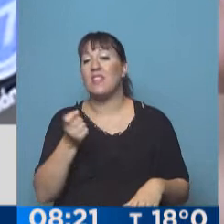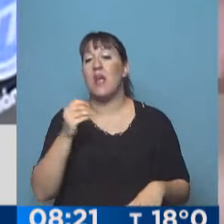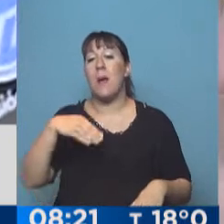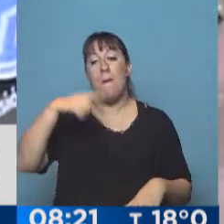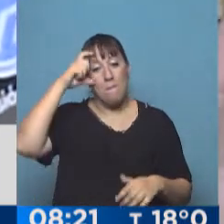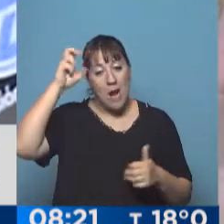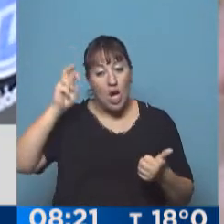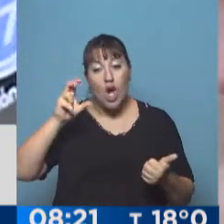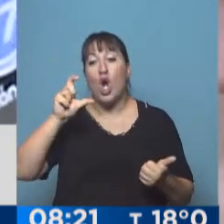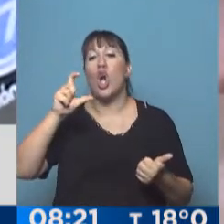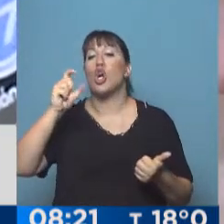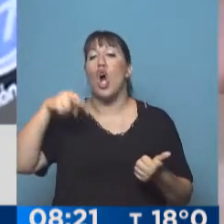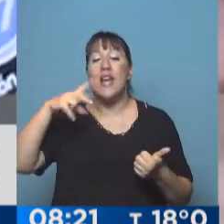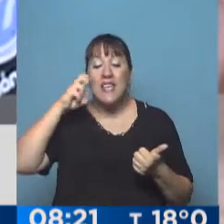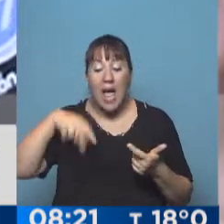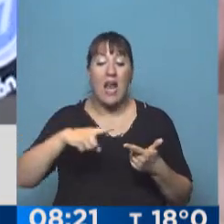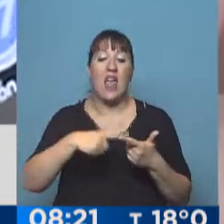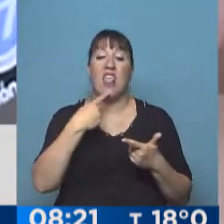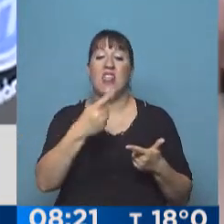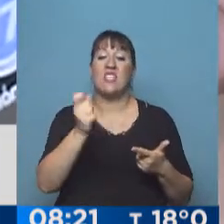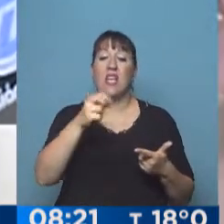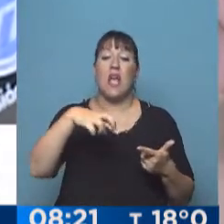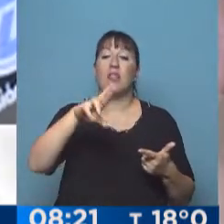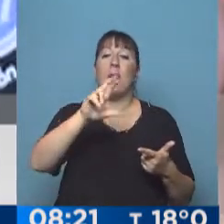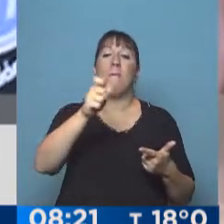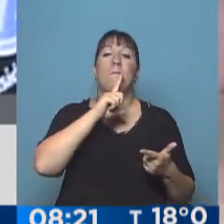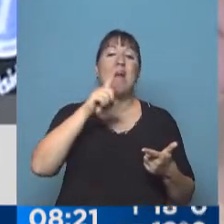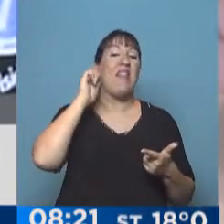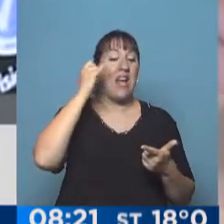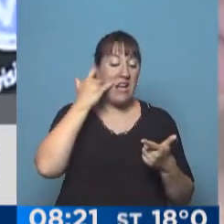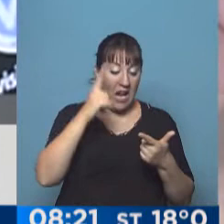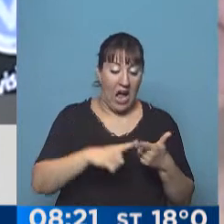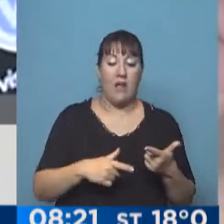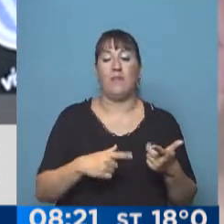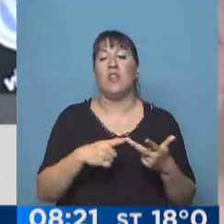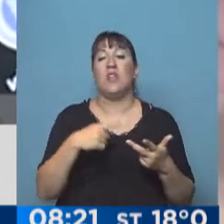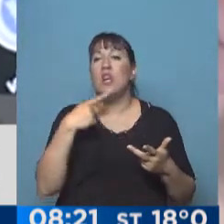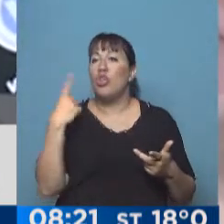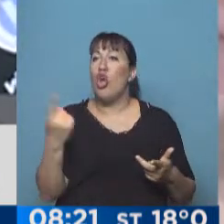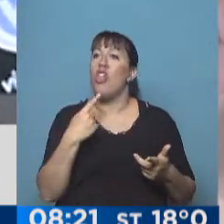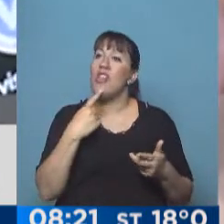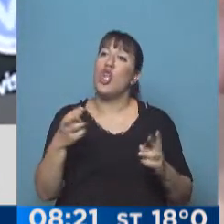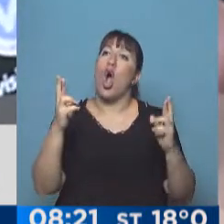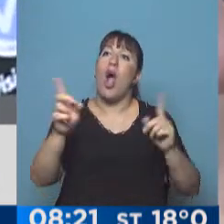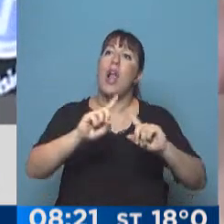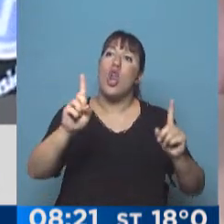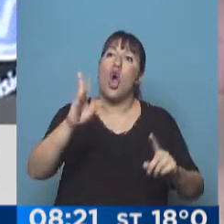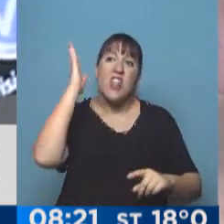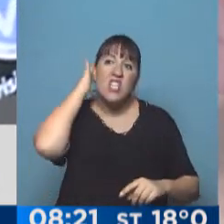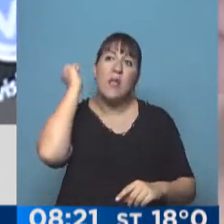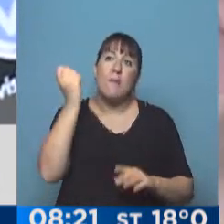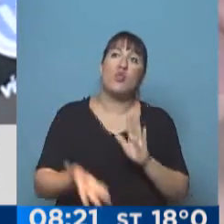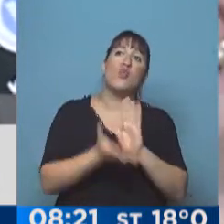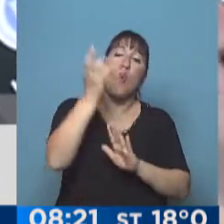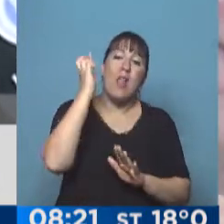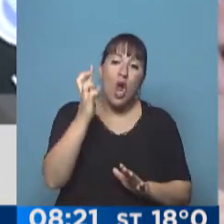paga y lo dice macri ojalá no llegue a los 16 dice en algún momento con lo cual está hablando siempre 16 pesos el dólar lo que le están diciendo a